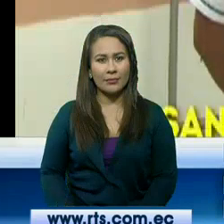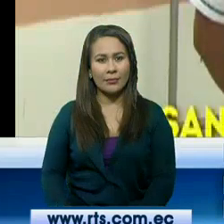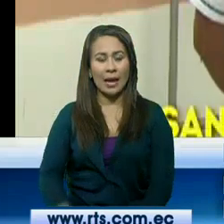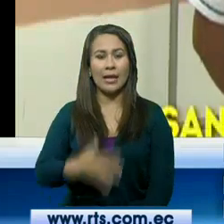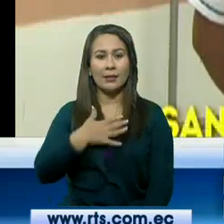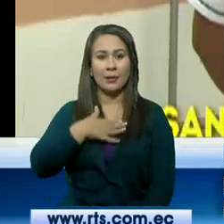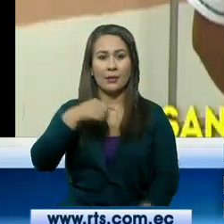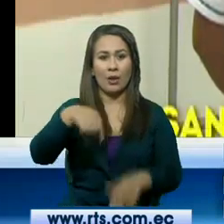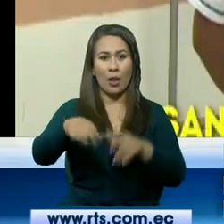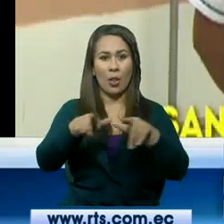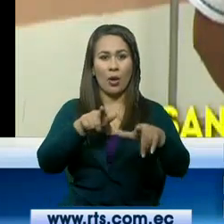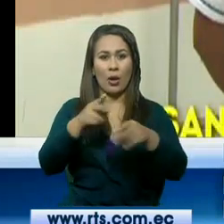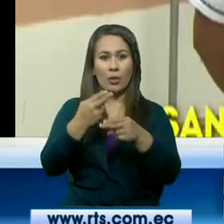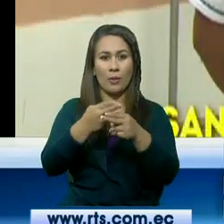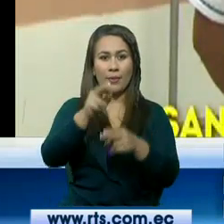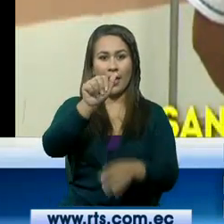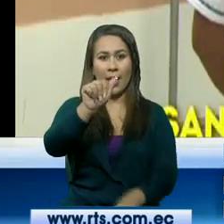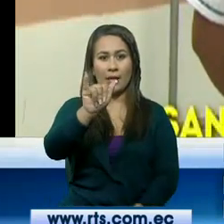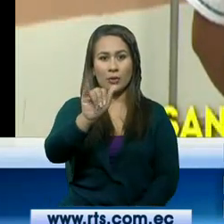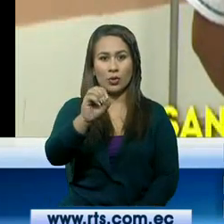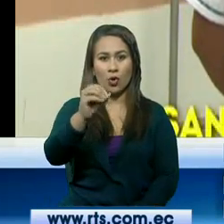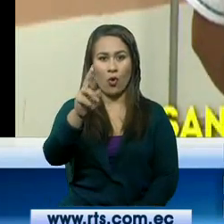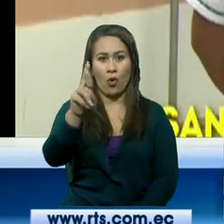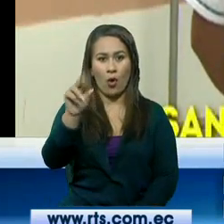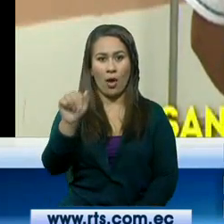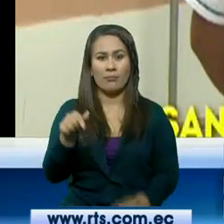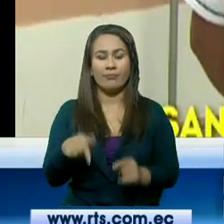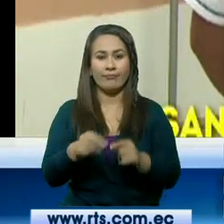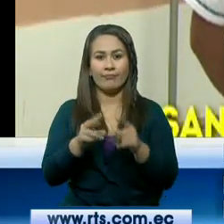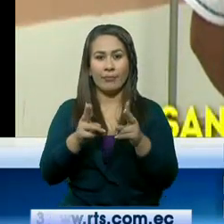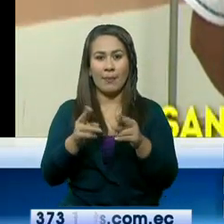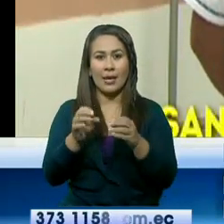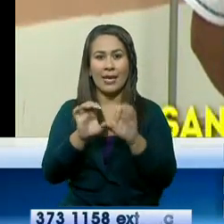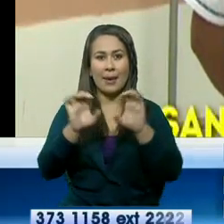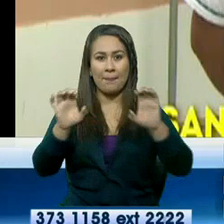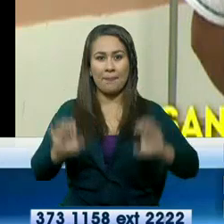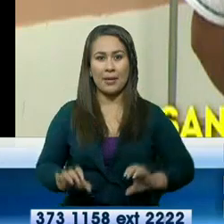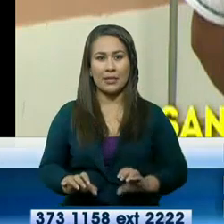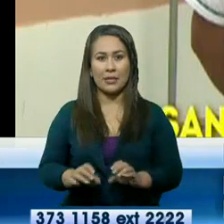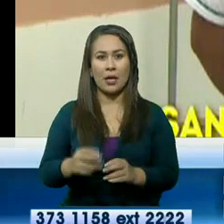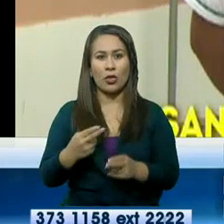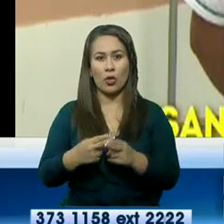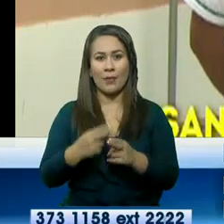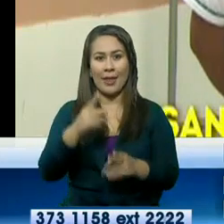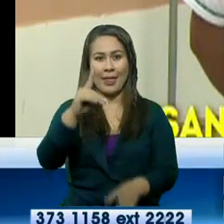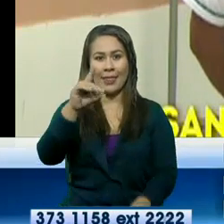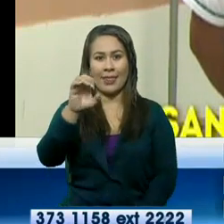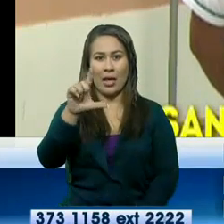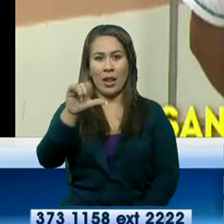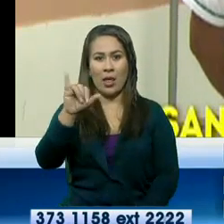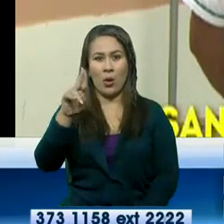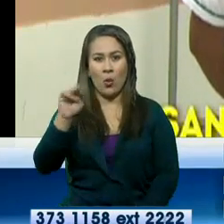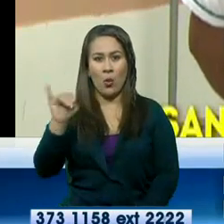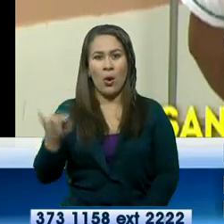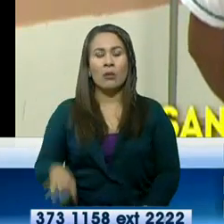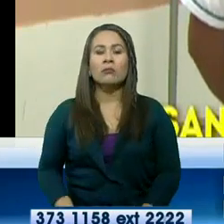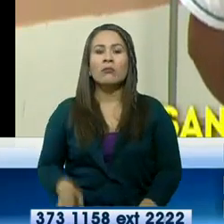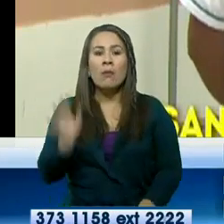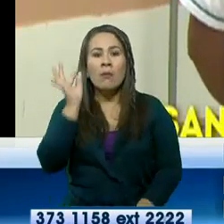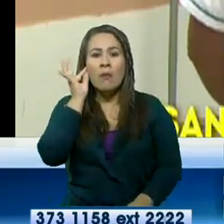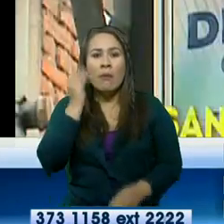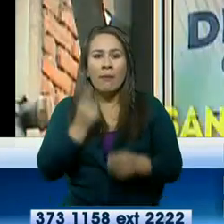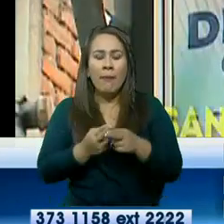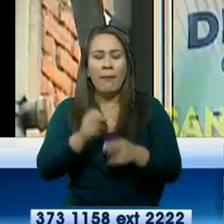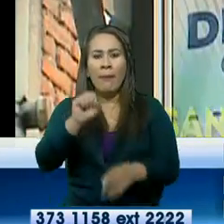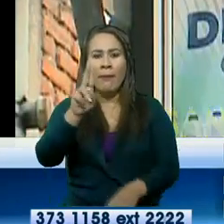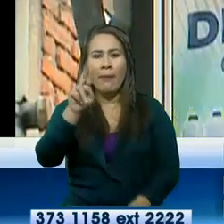Estamos en Ayora, una parroquia del cantón Cayambe. Estamos en la microempresa Deligur Cayambe. Y Susana Flores, quien me acompaña, nos va a contar